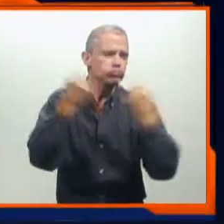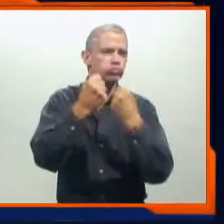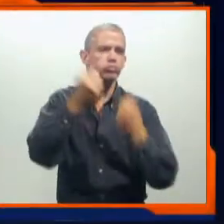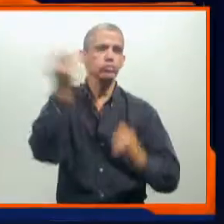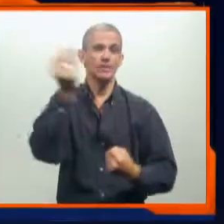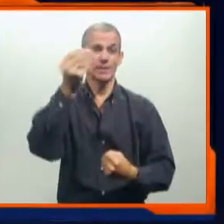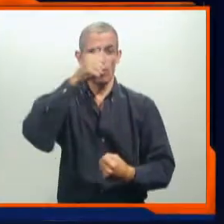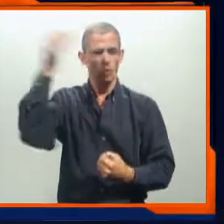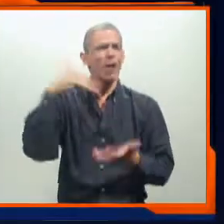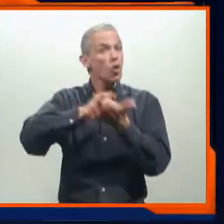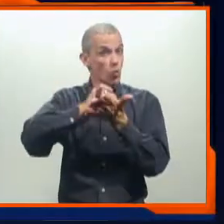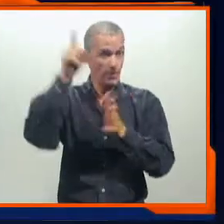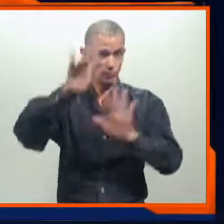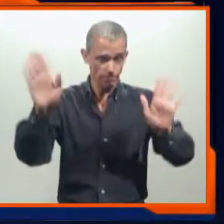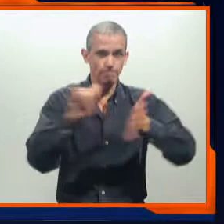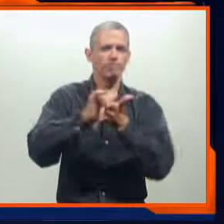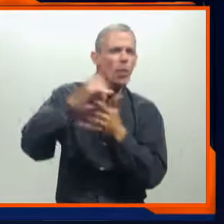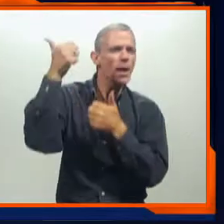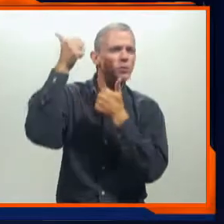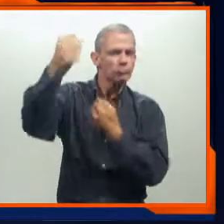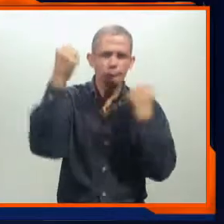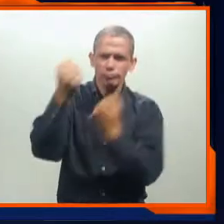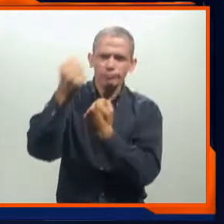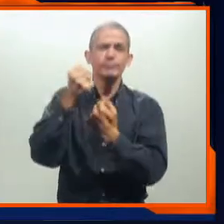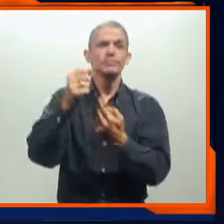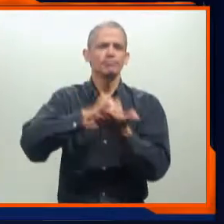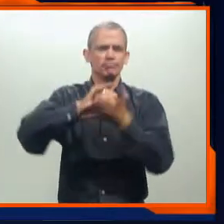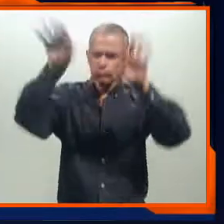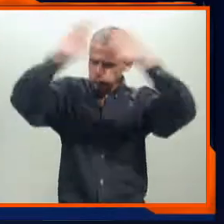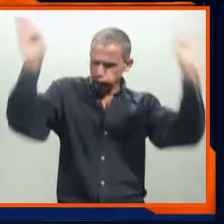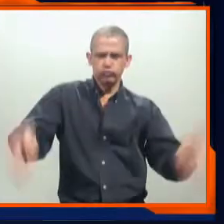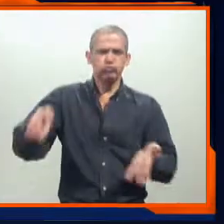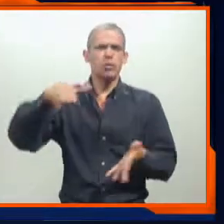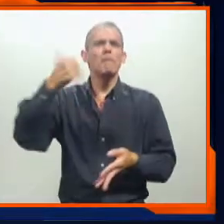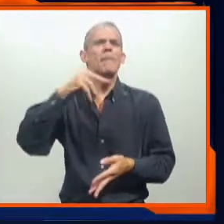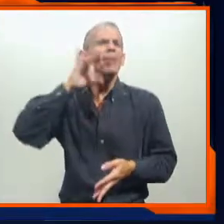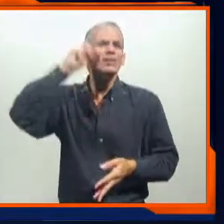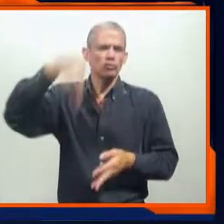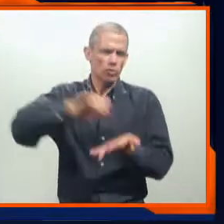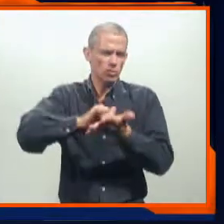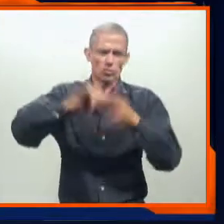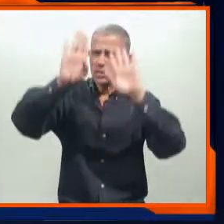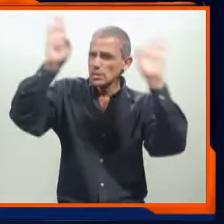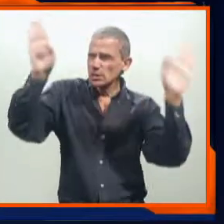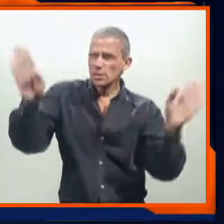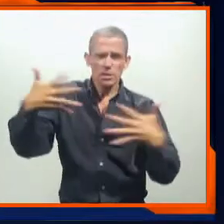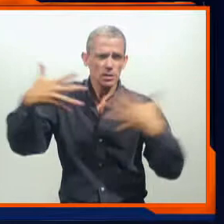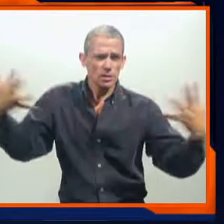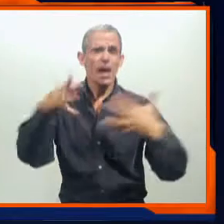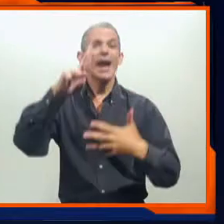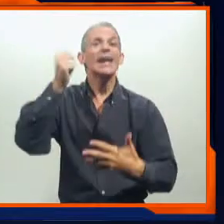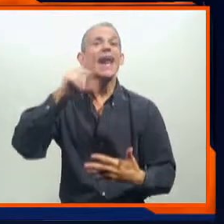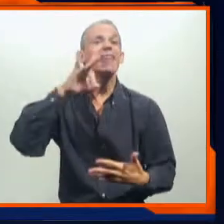Vamos a Nueva York. Al boxeo de Nueva York, que tiene el Madison Square Garden como su gran templo, al Radio